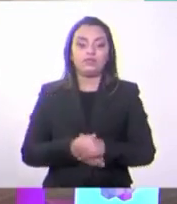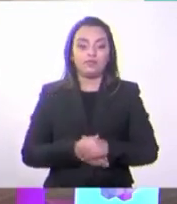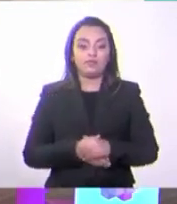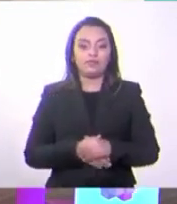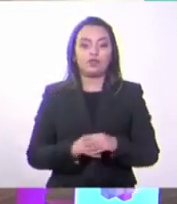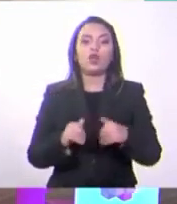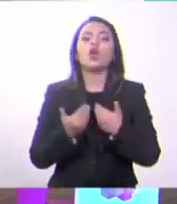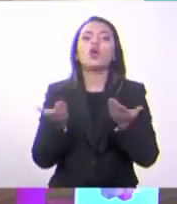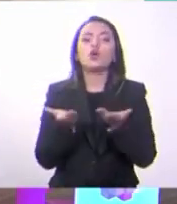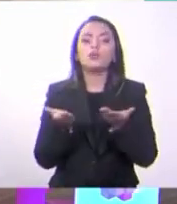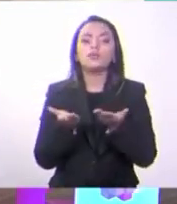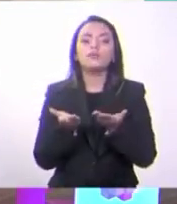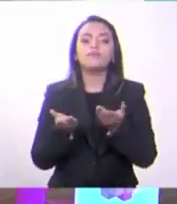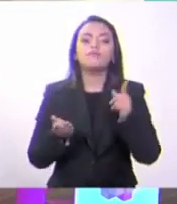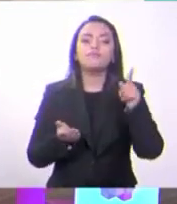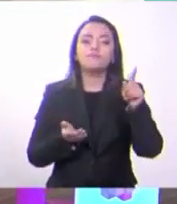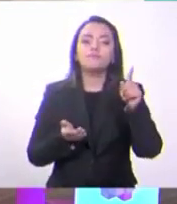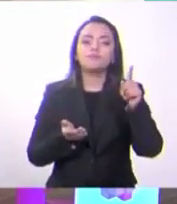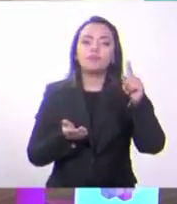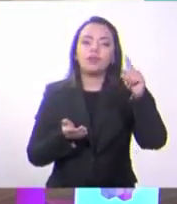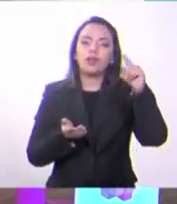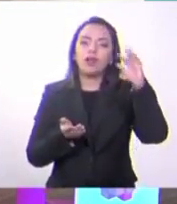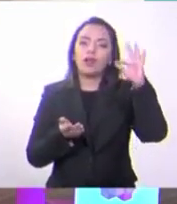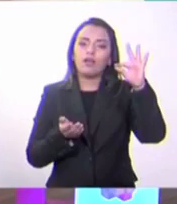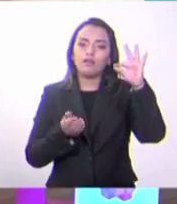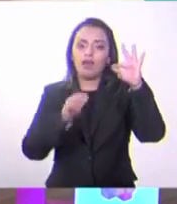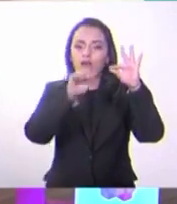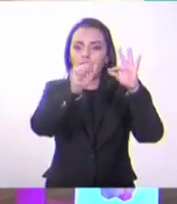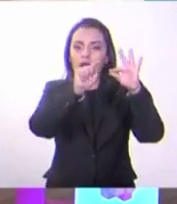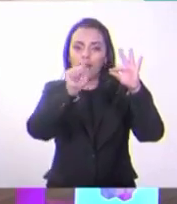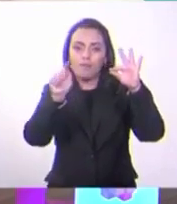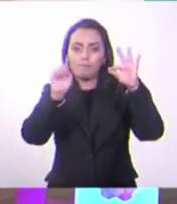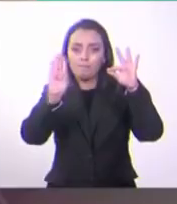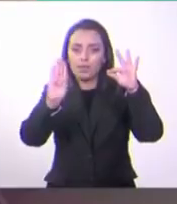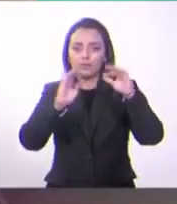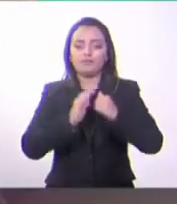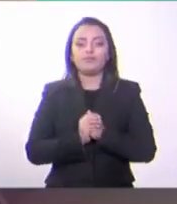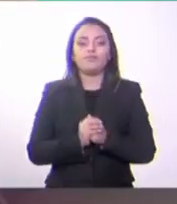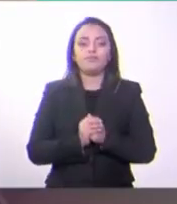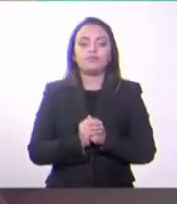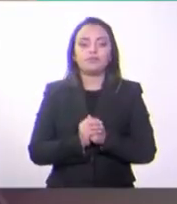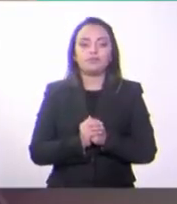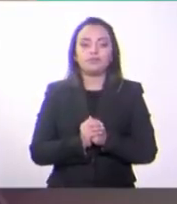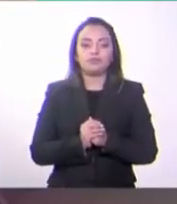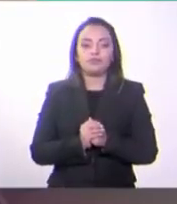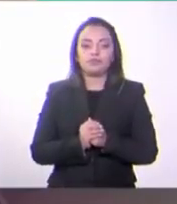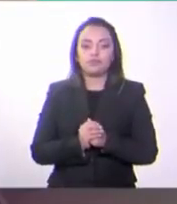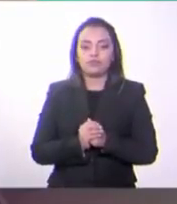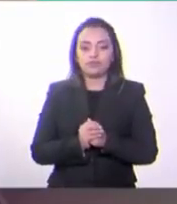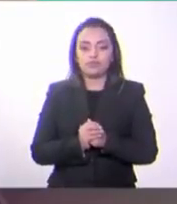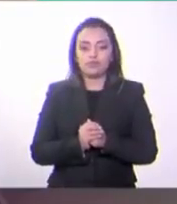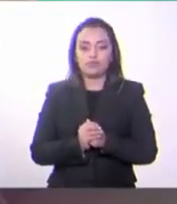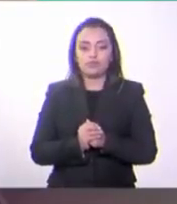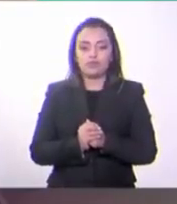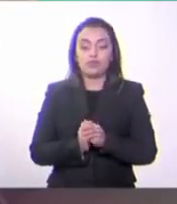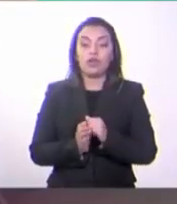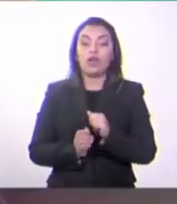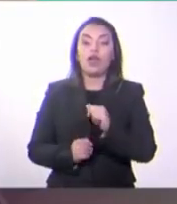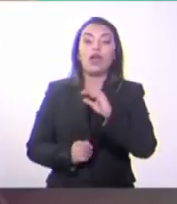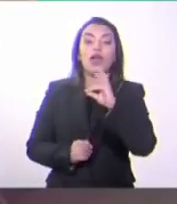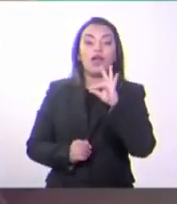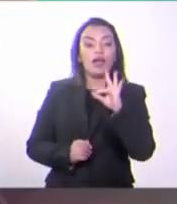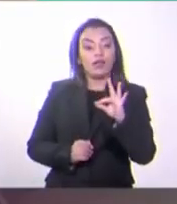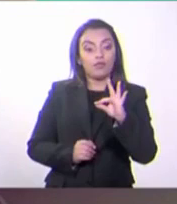escribirías con esta notación? Vamos a ver. Primero coloco f, ¿verdad? F. 2